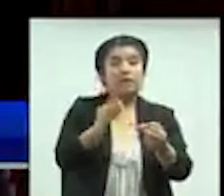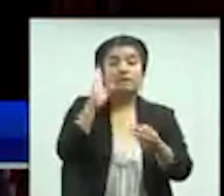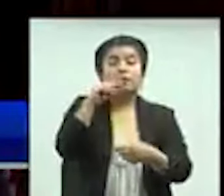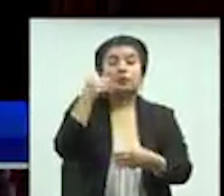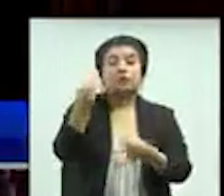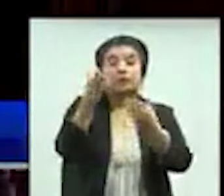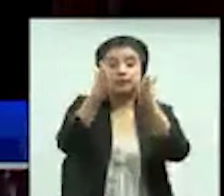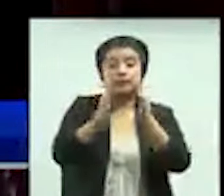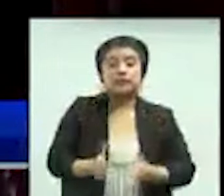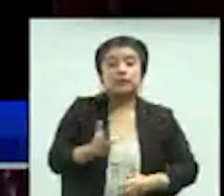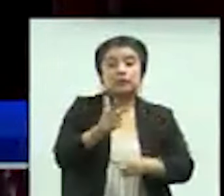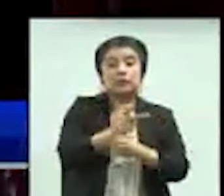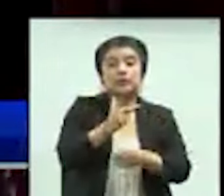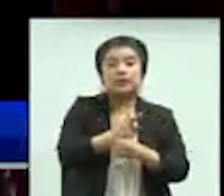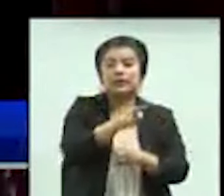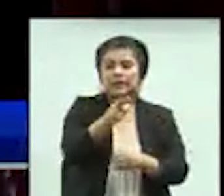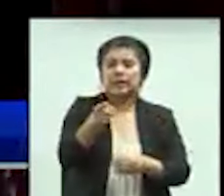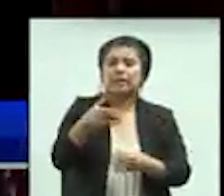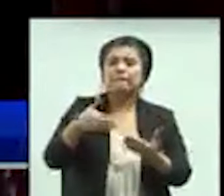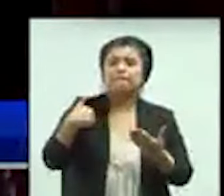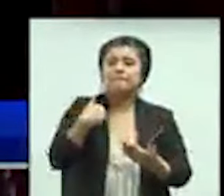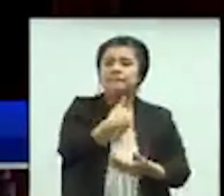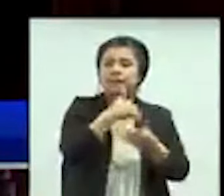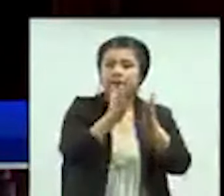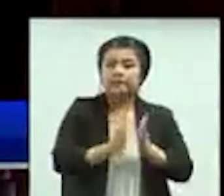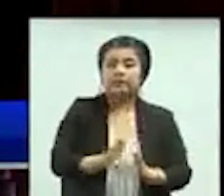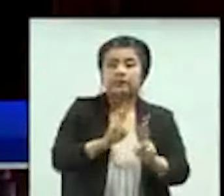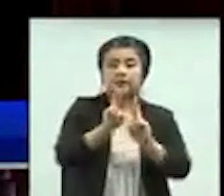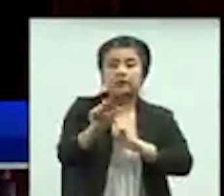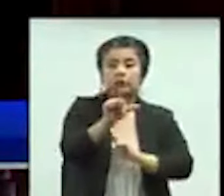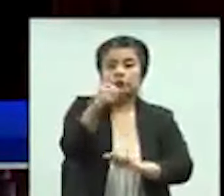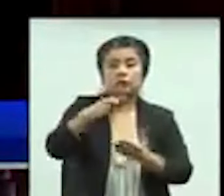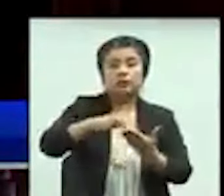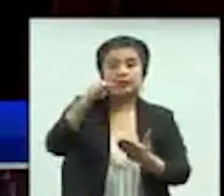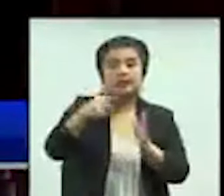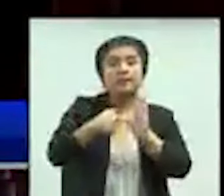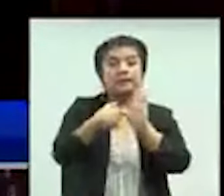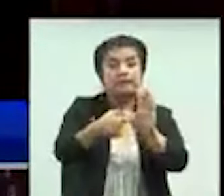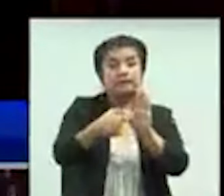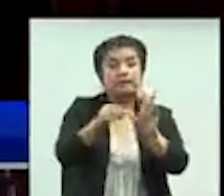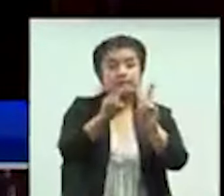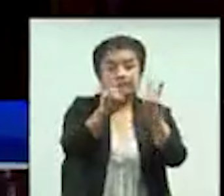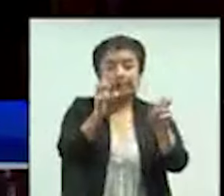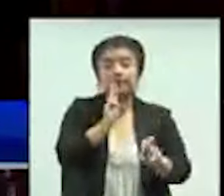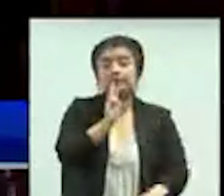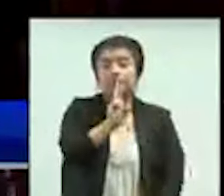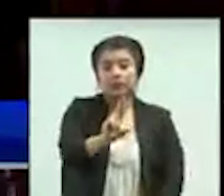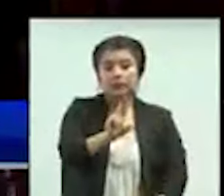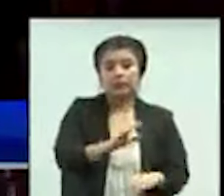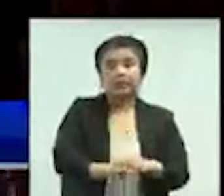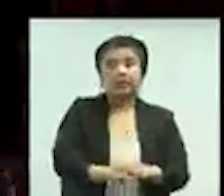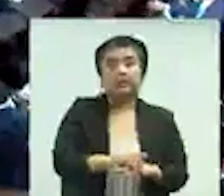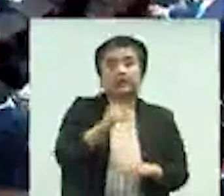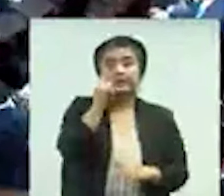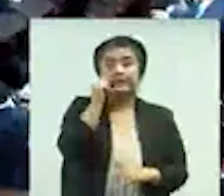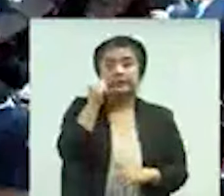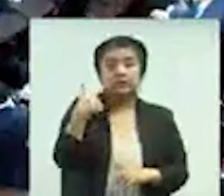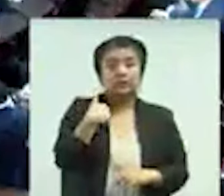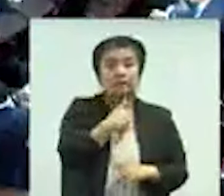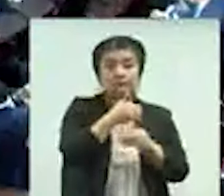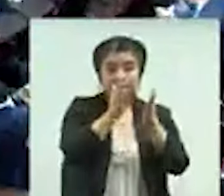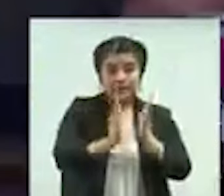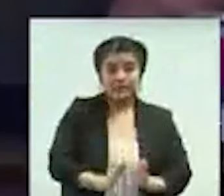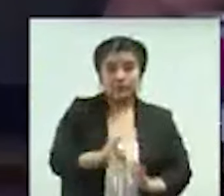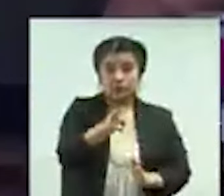Guatemala merece que el señor ministro de Relaciones Exteriores se pronuncie al respecto. Por favor, presidente. Señor ministro, tiene